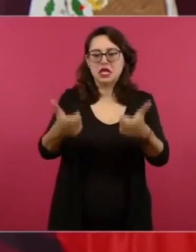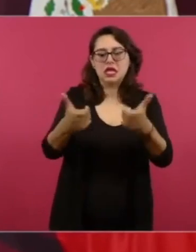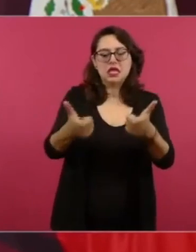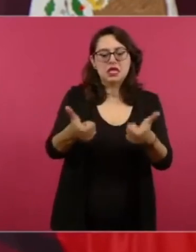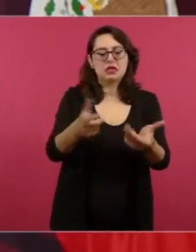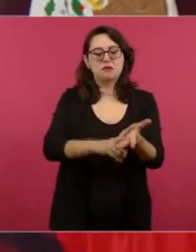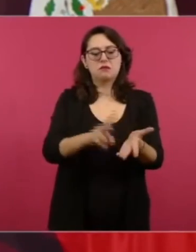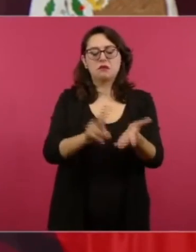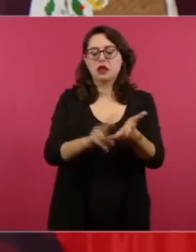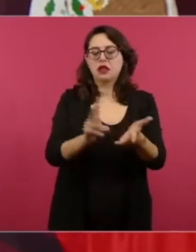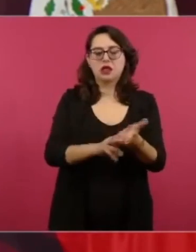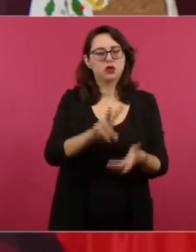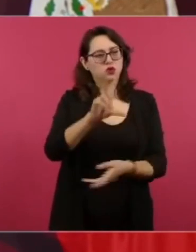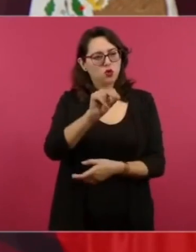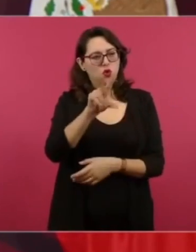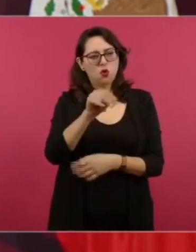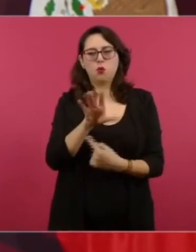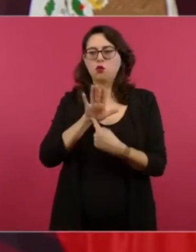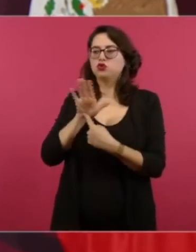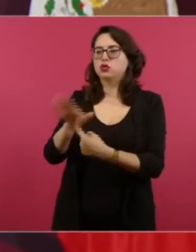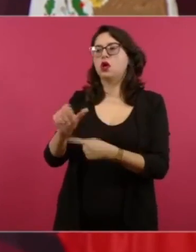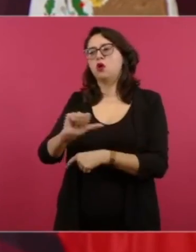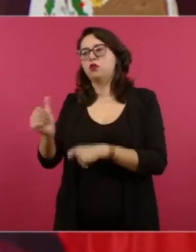lo que más importe en la vida.